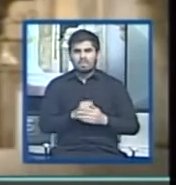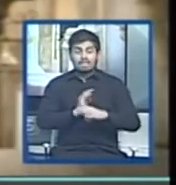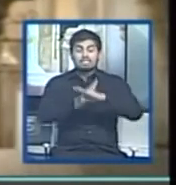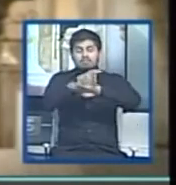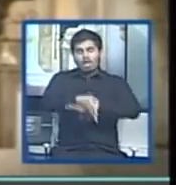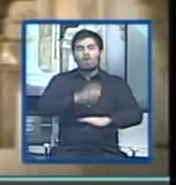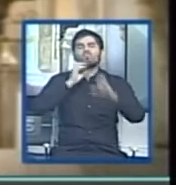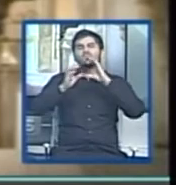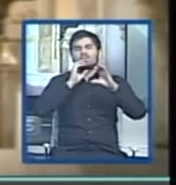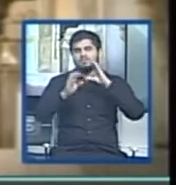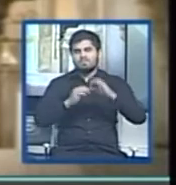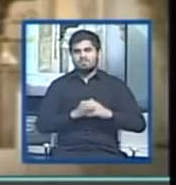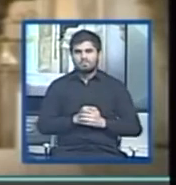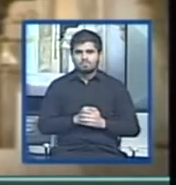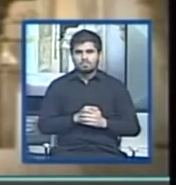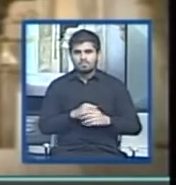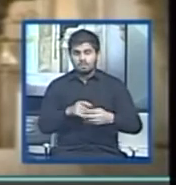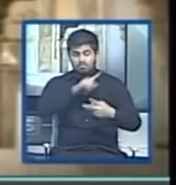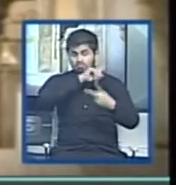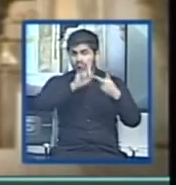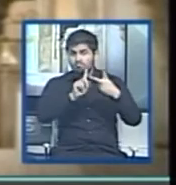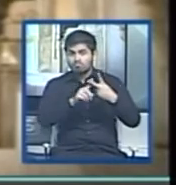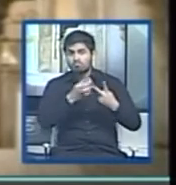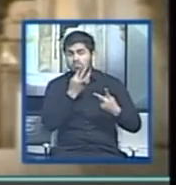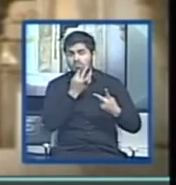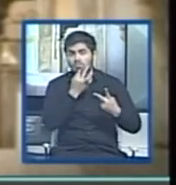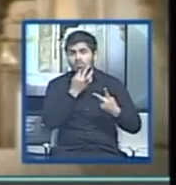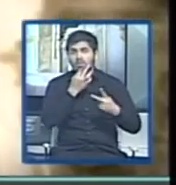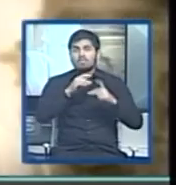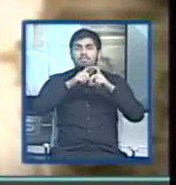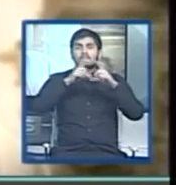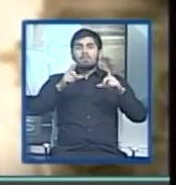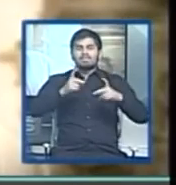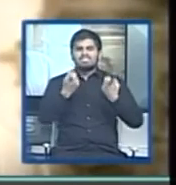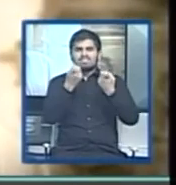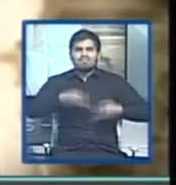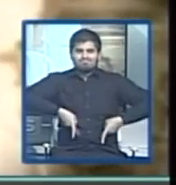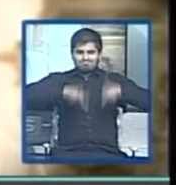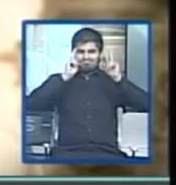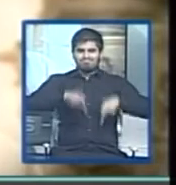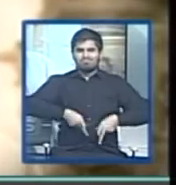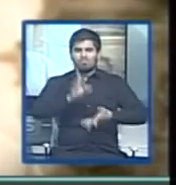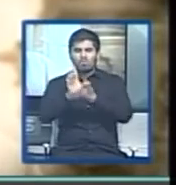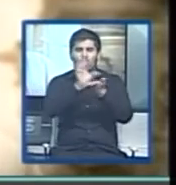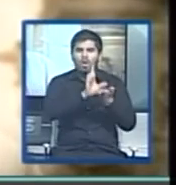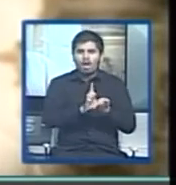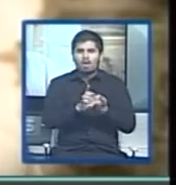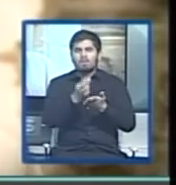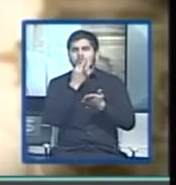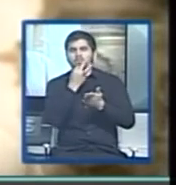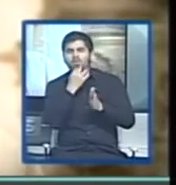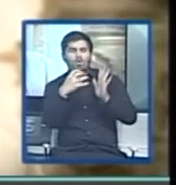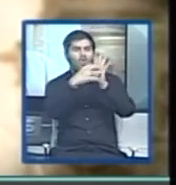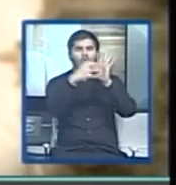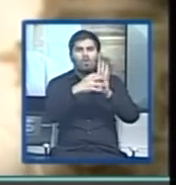accesibilidad comunicacional. El otro componente es la accesibilidad de infraestructura, ¿verdad? Todo lo que sería la señalética,